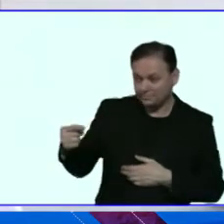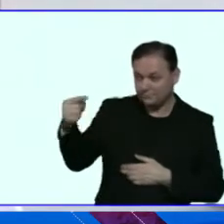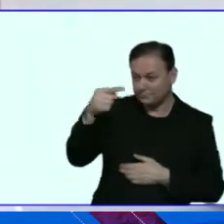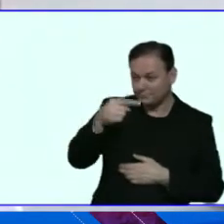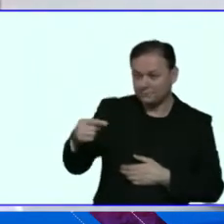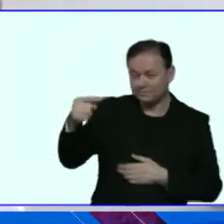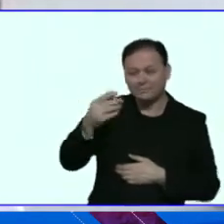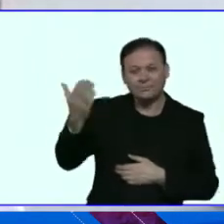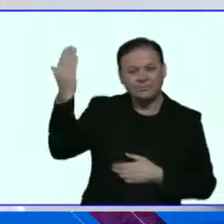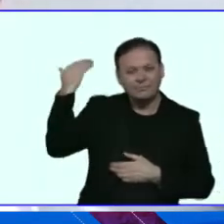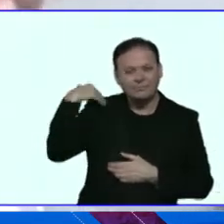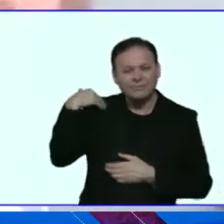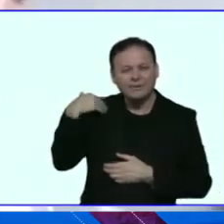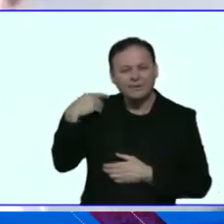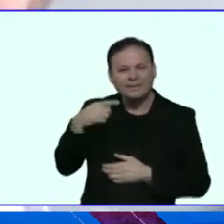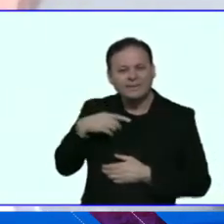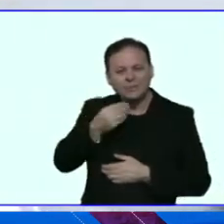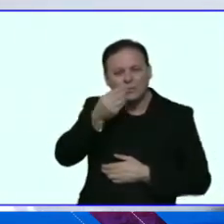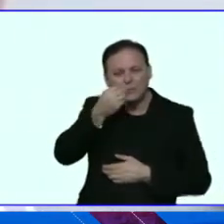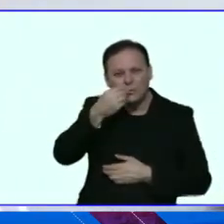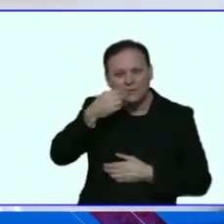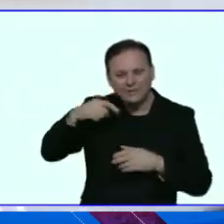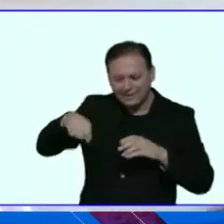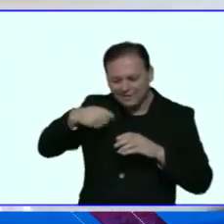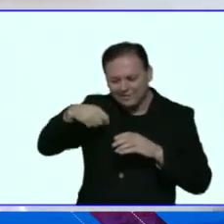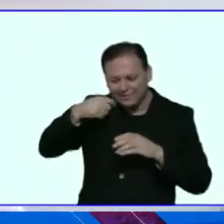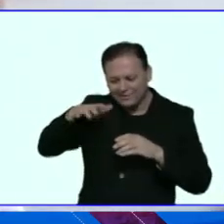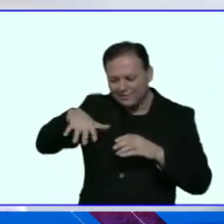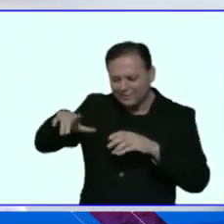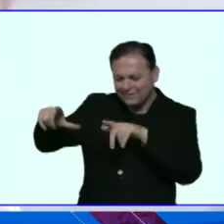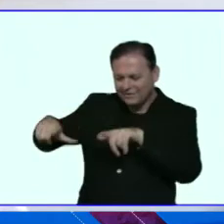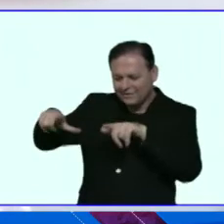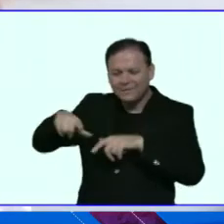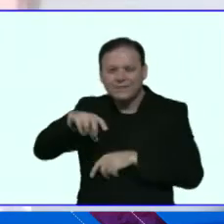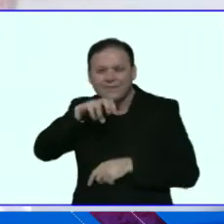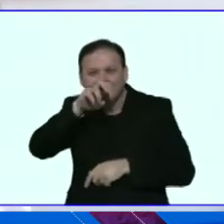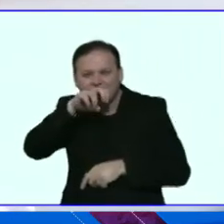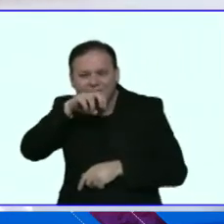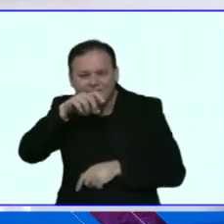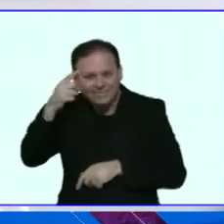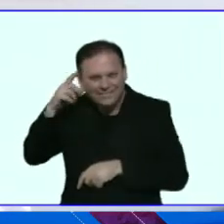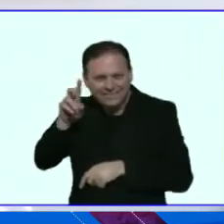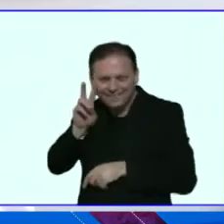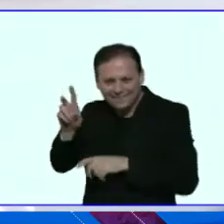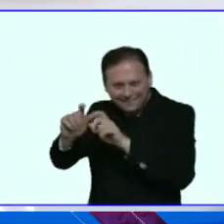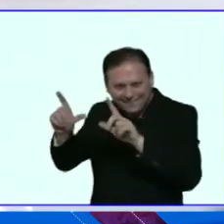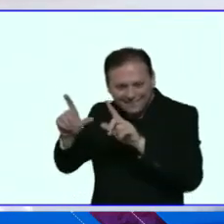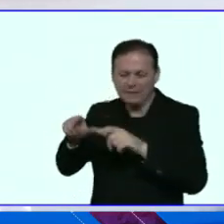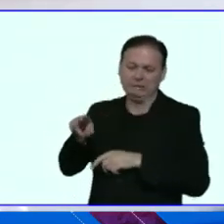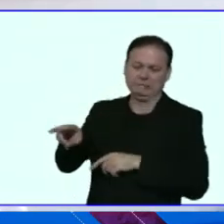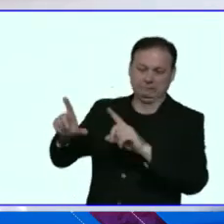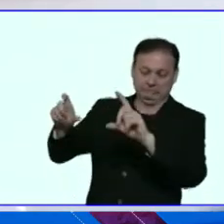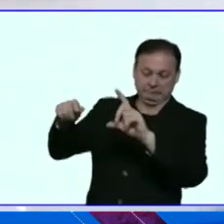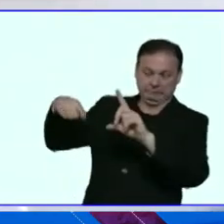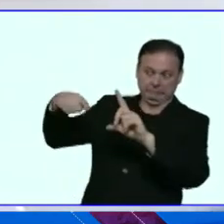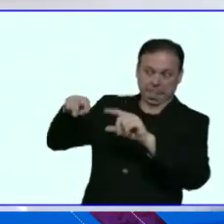local gastronómico, que sí, también, obviamente es un escándalo, porque vos te vas a comer, a manipular alimentos, ahí está la seguridad de la